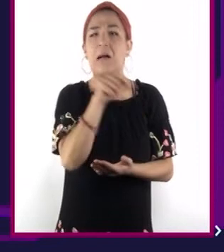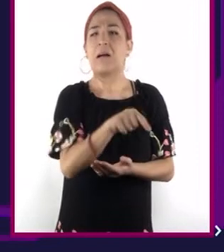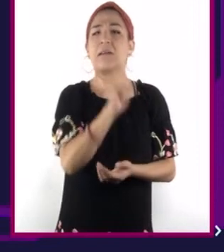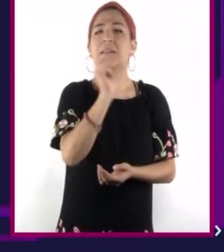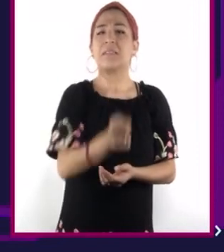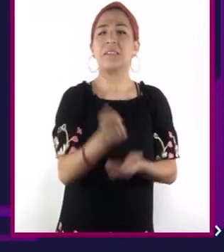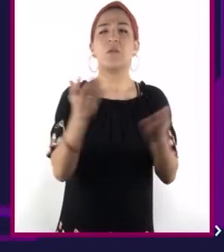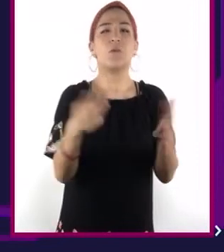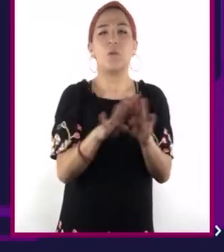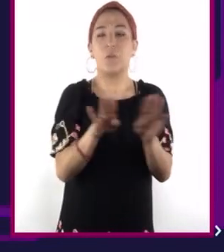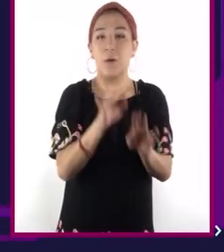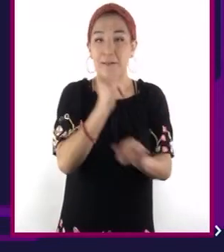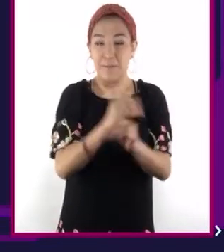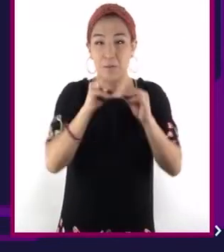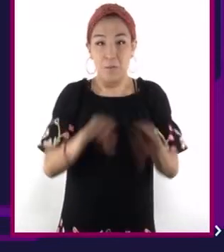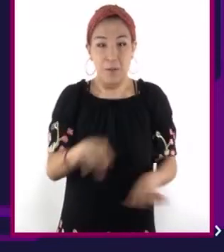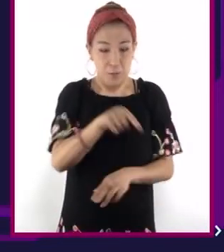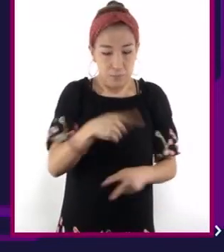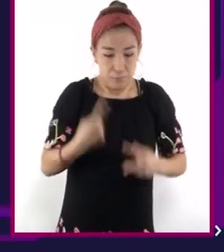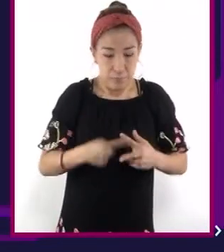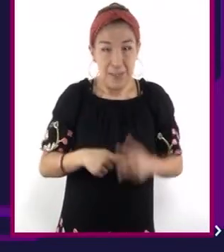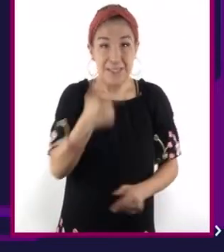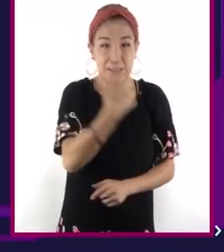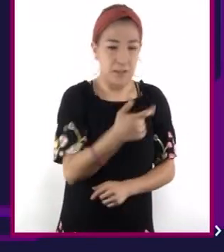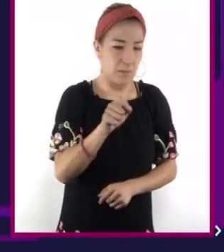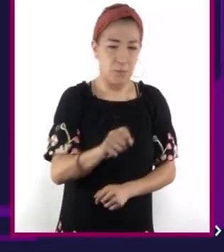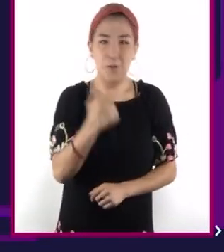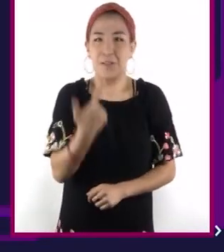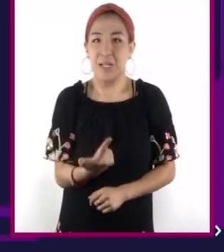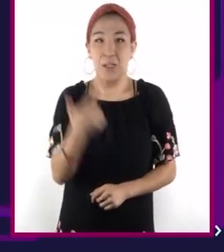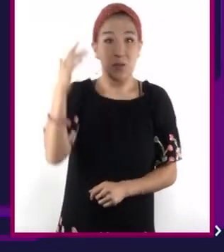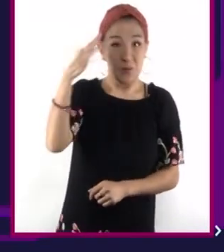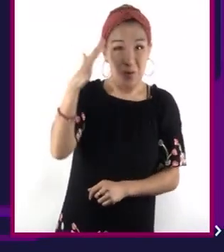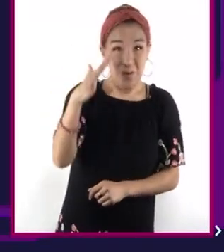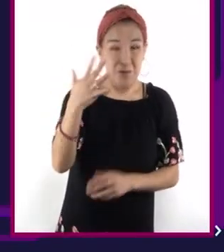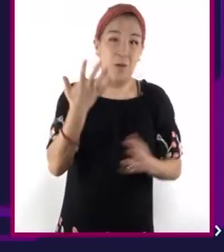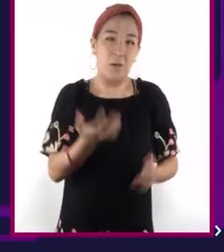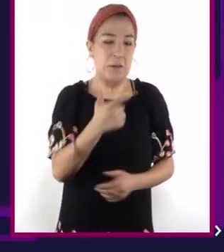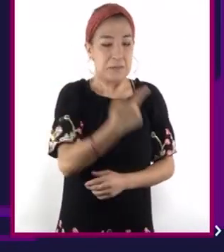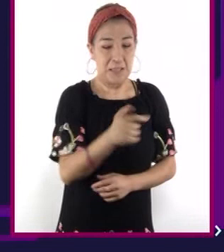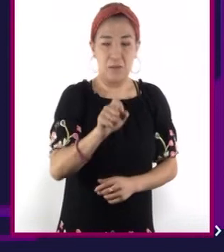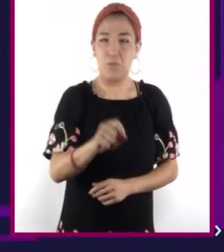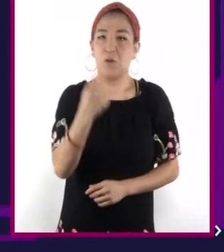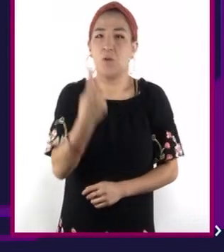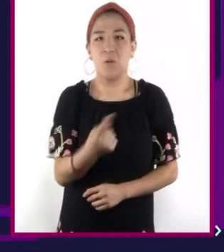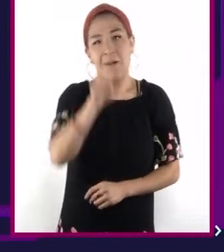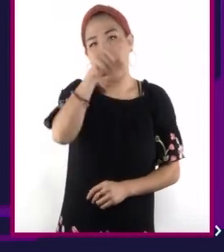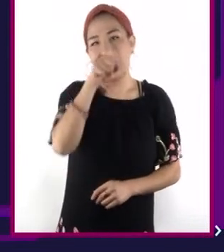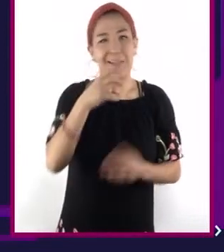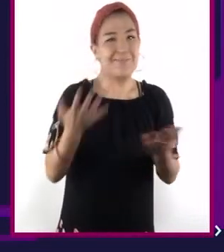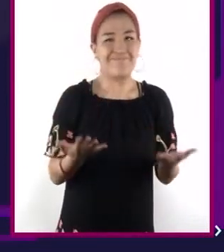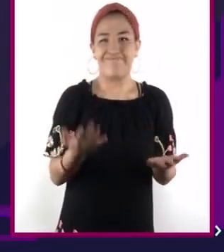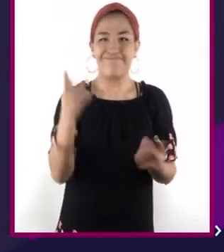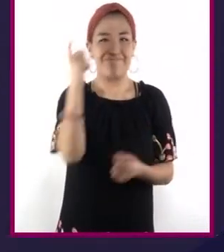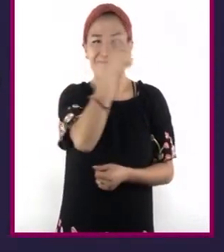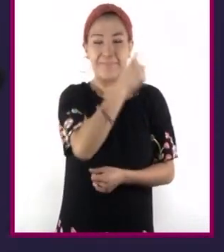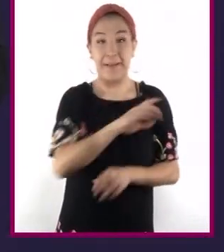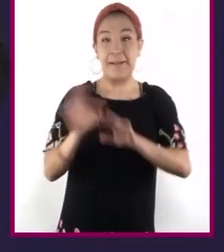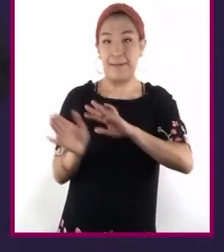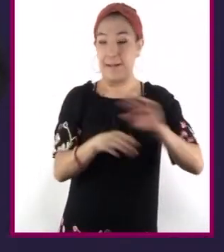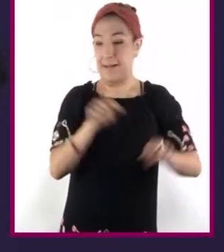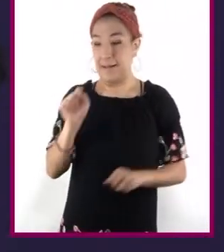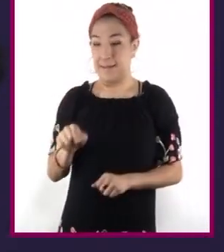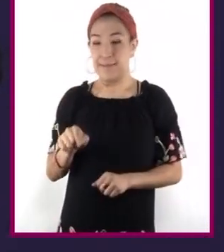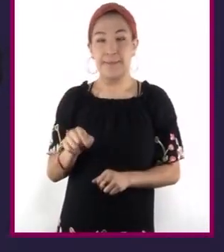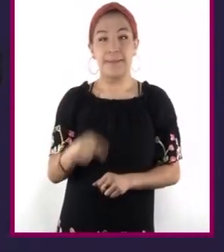no tendría sentido graficar 7.5 soles o 7.1 águilas. En cambio,